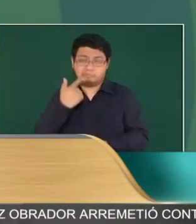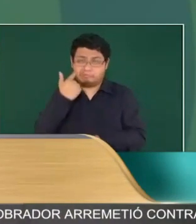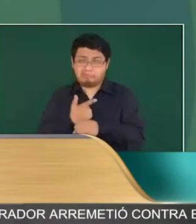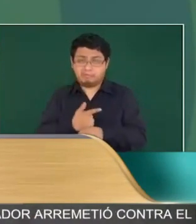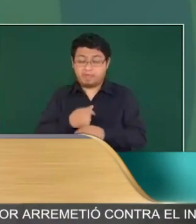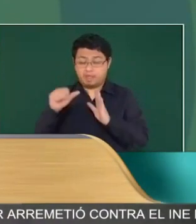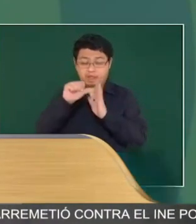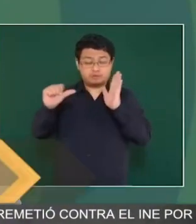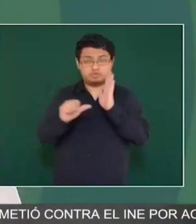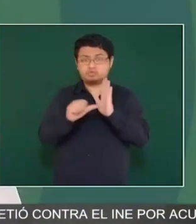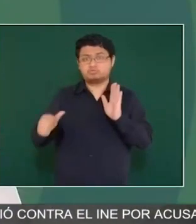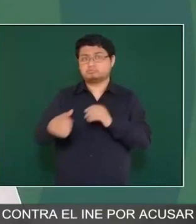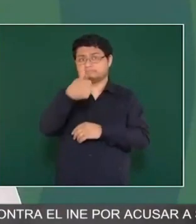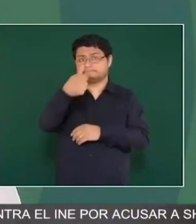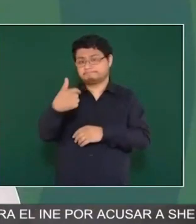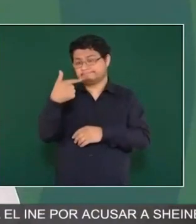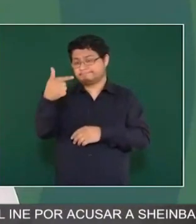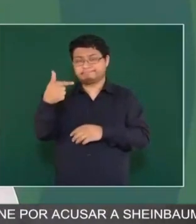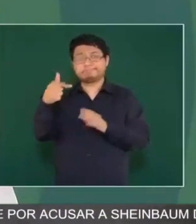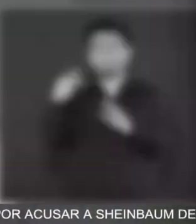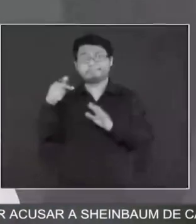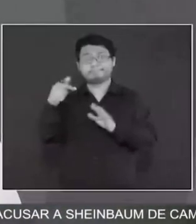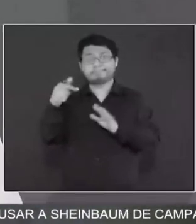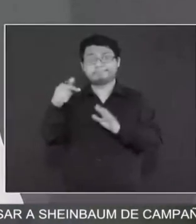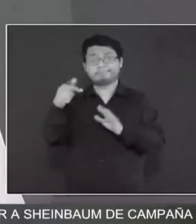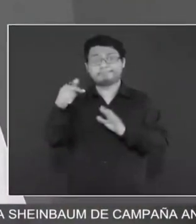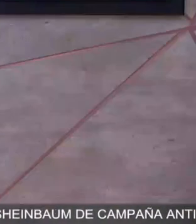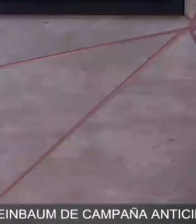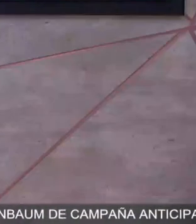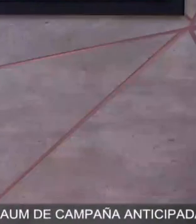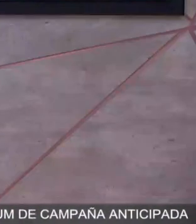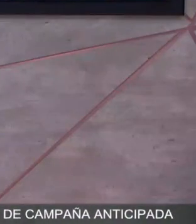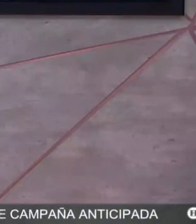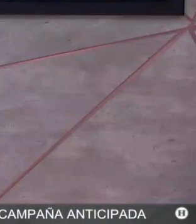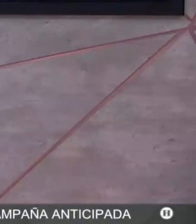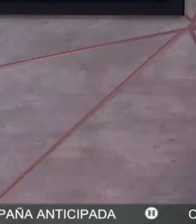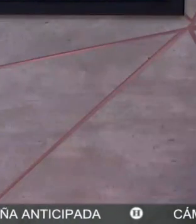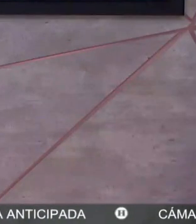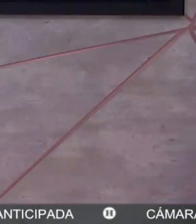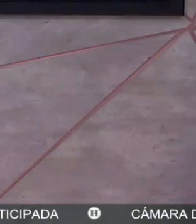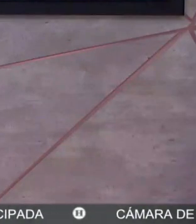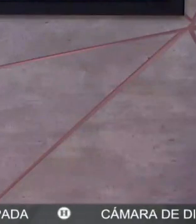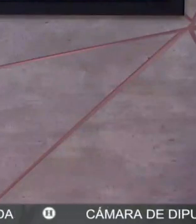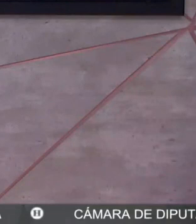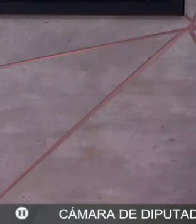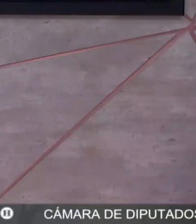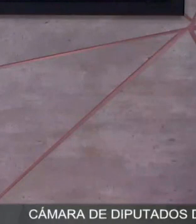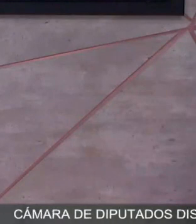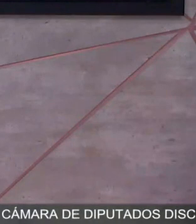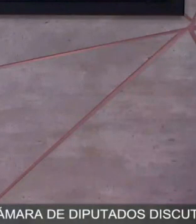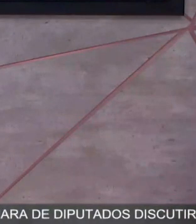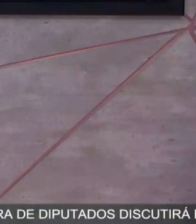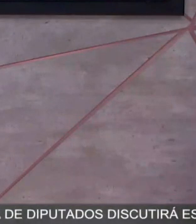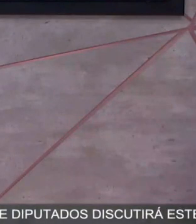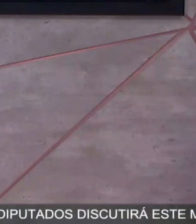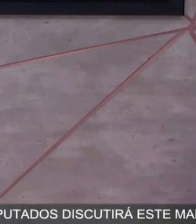6 y 7 de la Constitución General de la República. Pues ya lo escuchó el presidente Andrés Manuel López Obrador, se lanzó